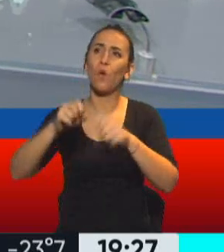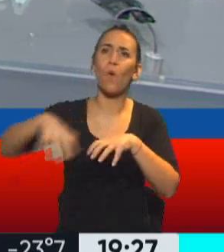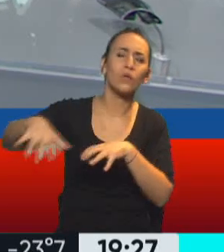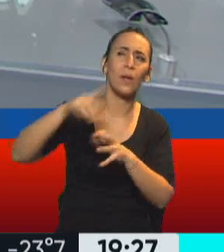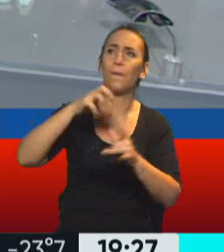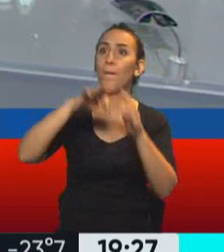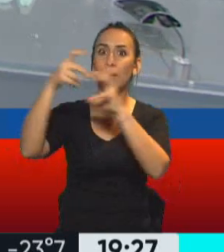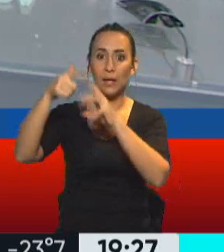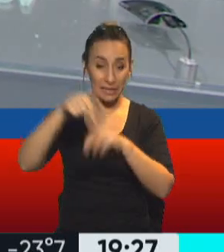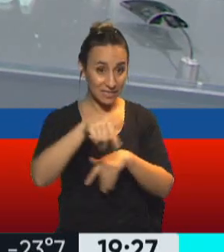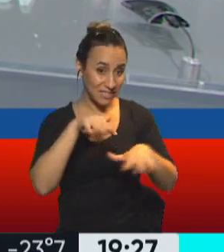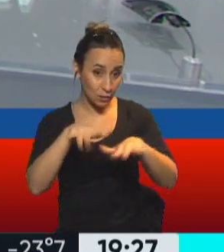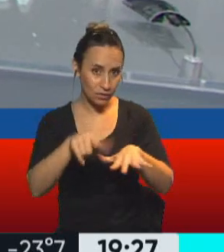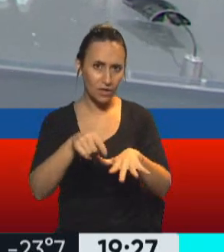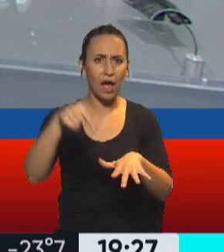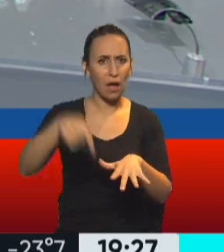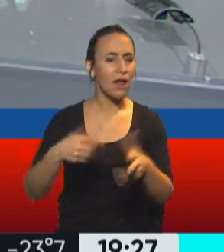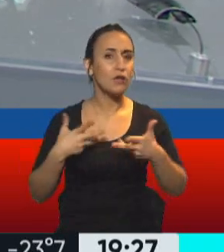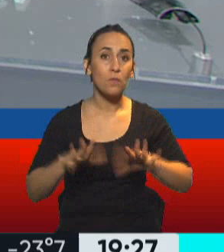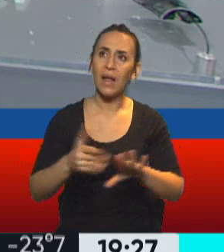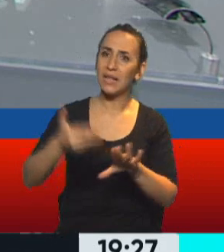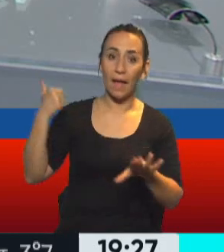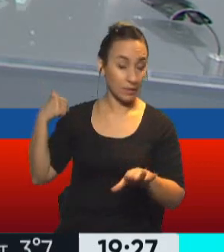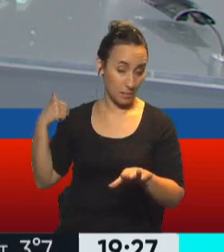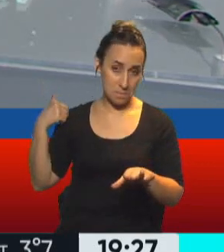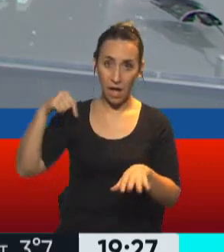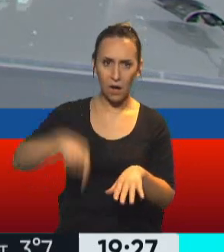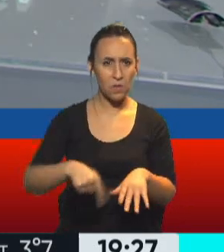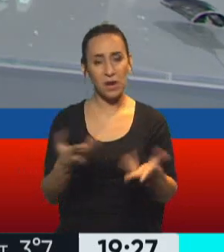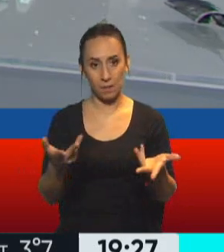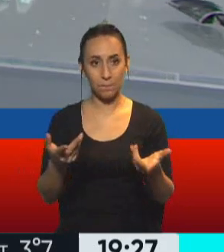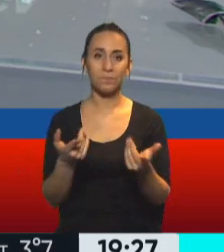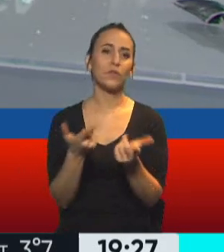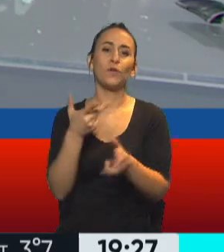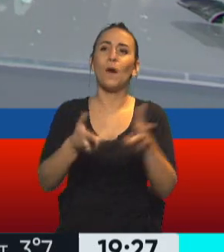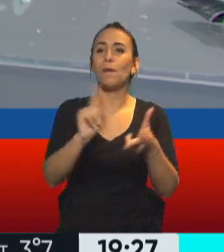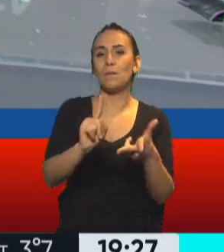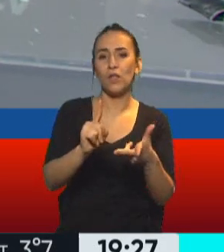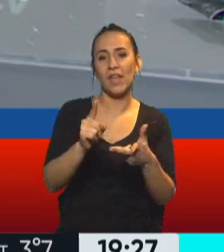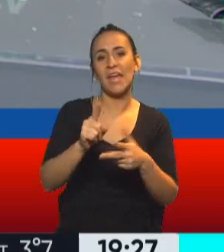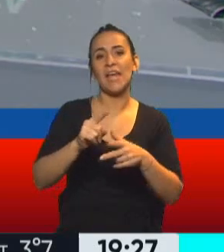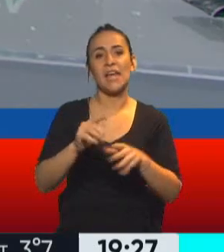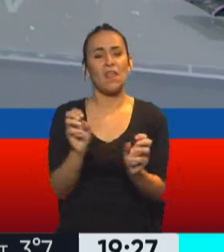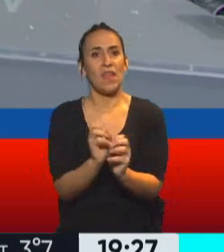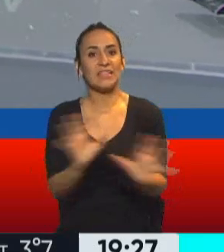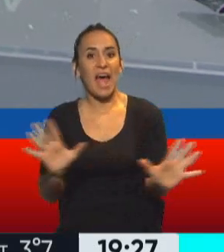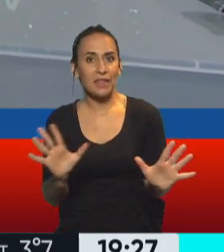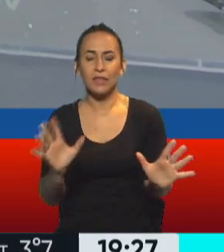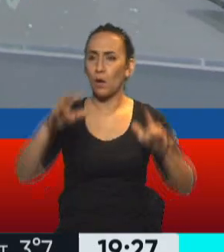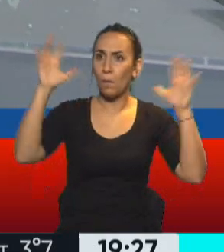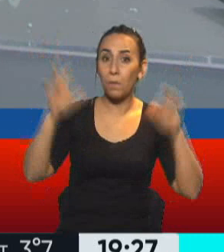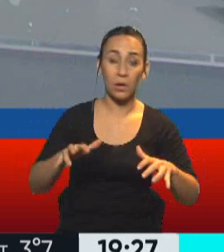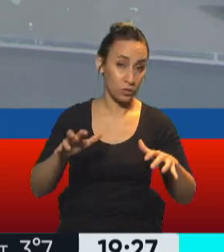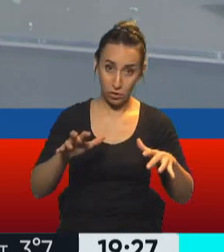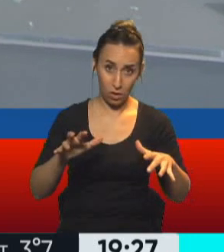extremas son muchísimo más usuales que antes, y por eso cuando no hablamos de catástrofes naturales en estos casos, sino que también podemos evitarlas